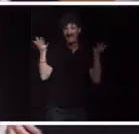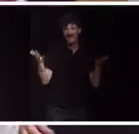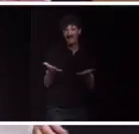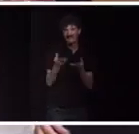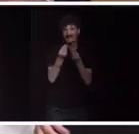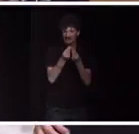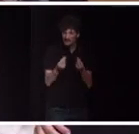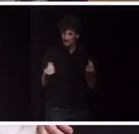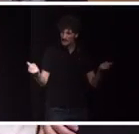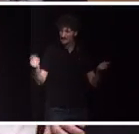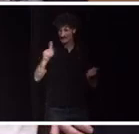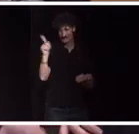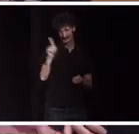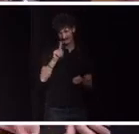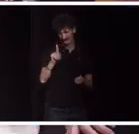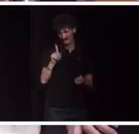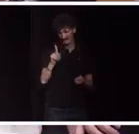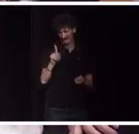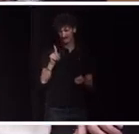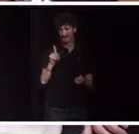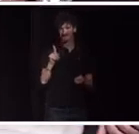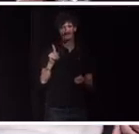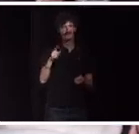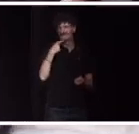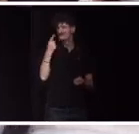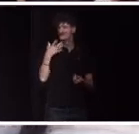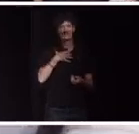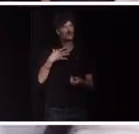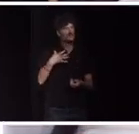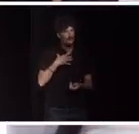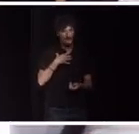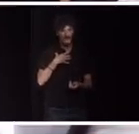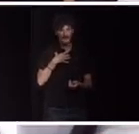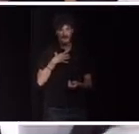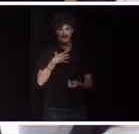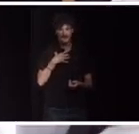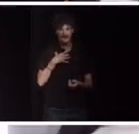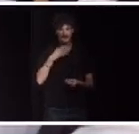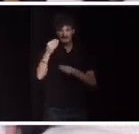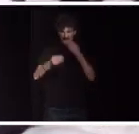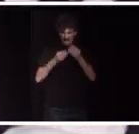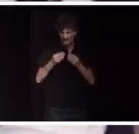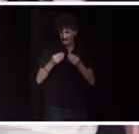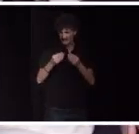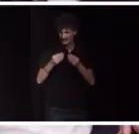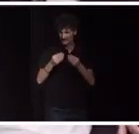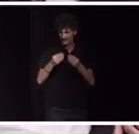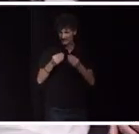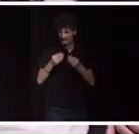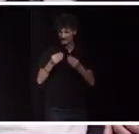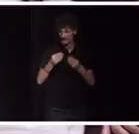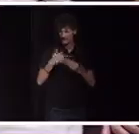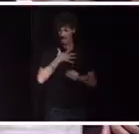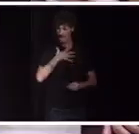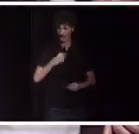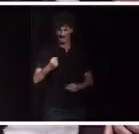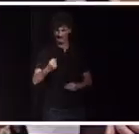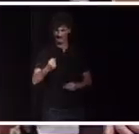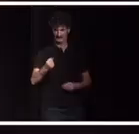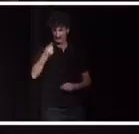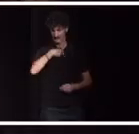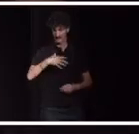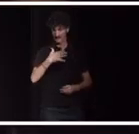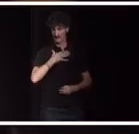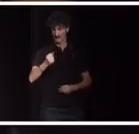nada. Los besitos no sirven de nada. Lo que sirve es tener el coraje que ha tenido